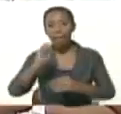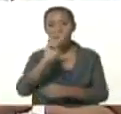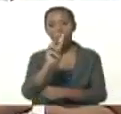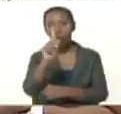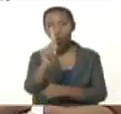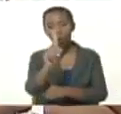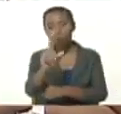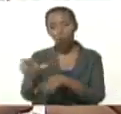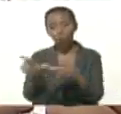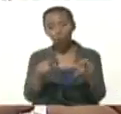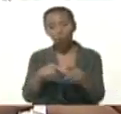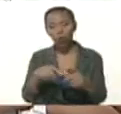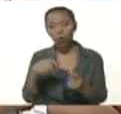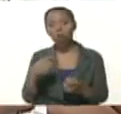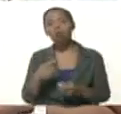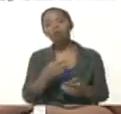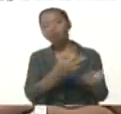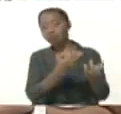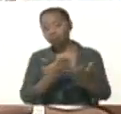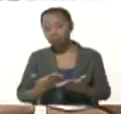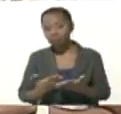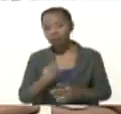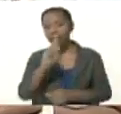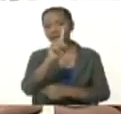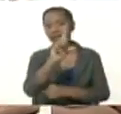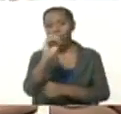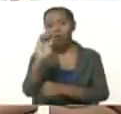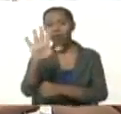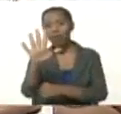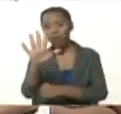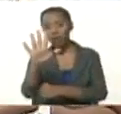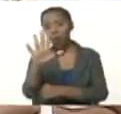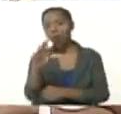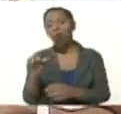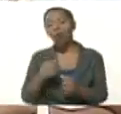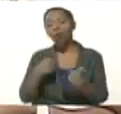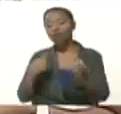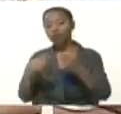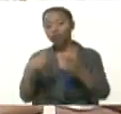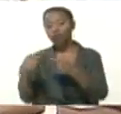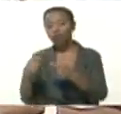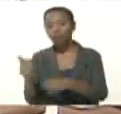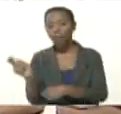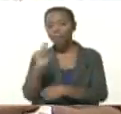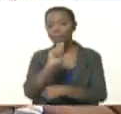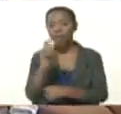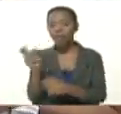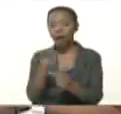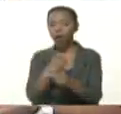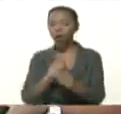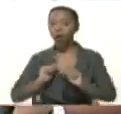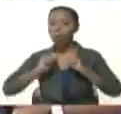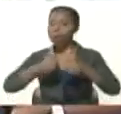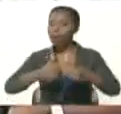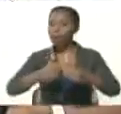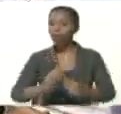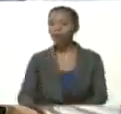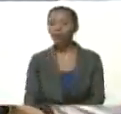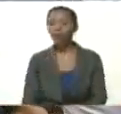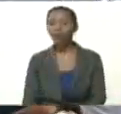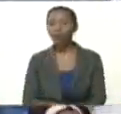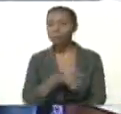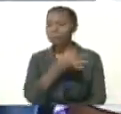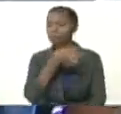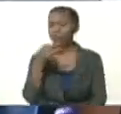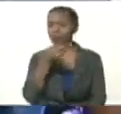recibido aproximadamente 105 transacciones desde el mes de agosto que comenzamos. Excelente. Bueno, eso